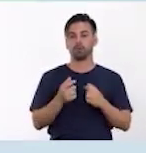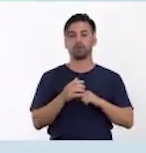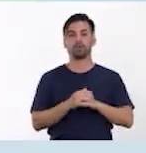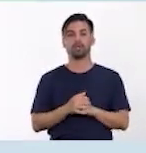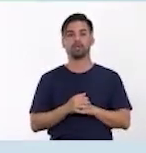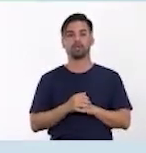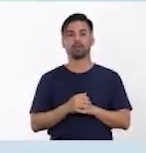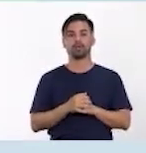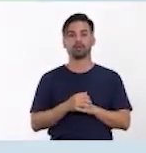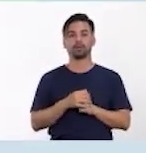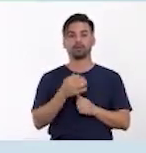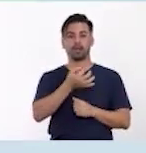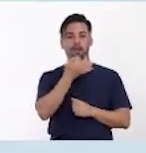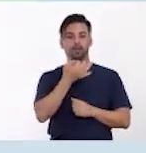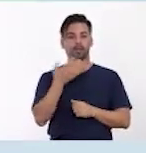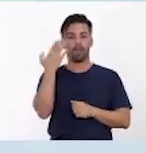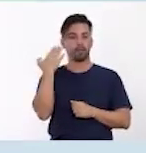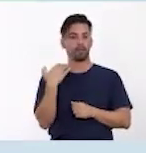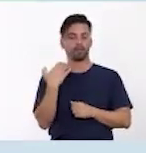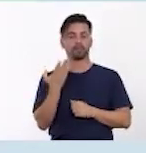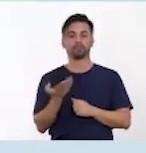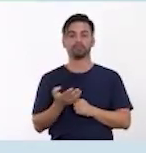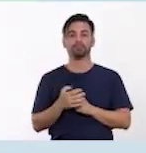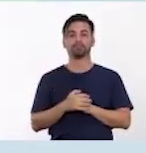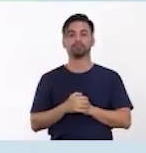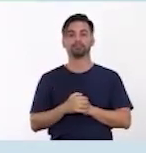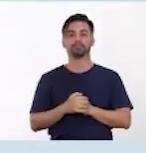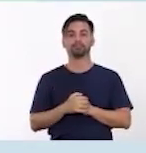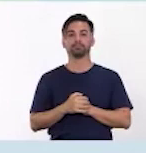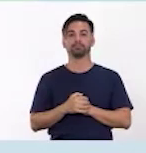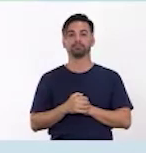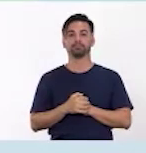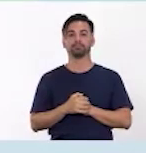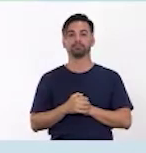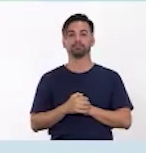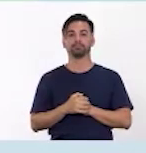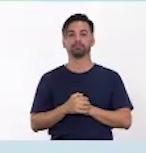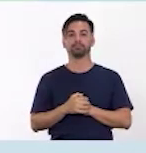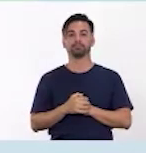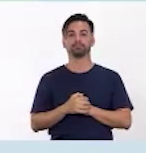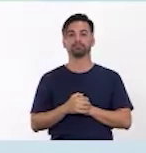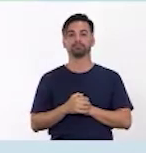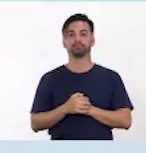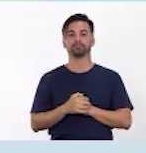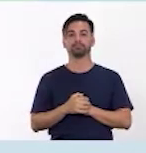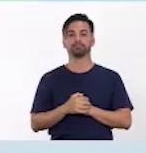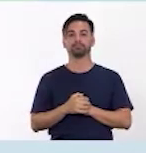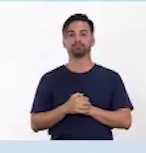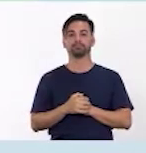anterior al respecto hablamos, el mapa lo estamos